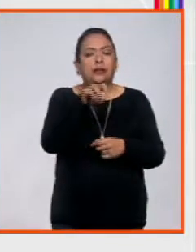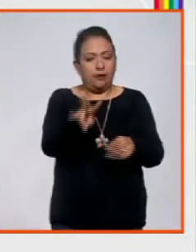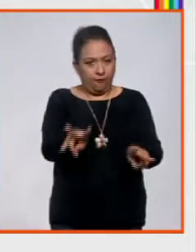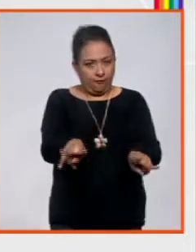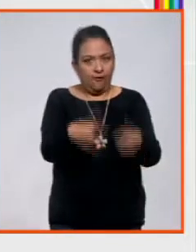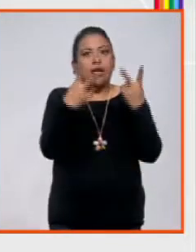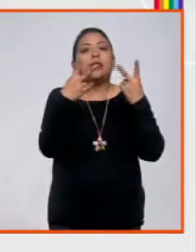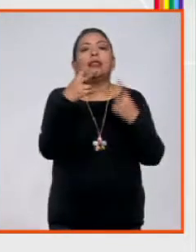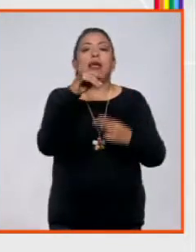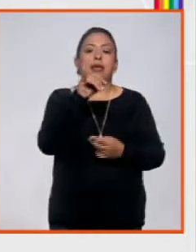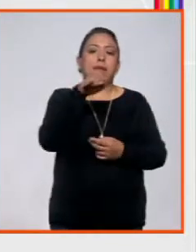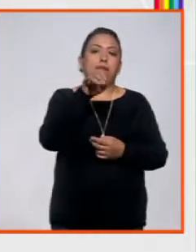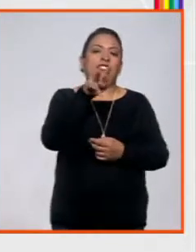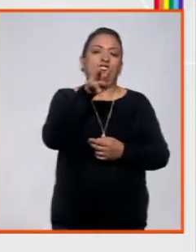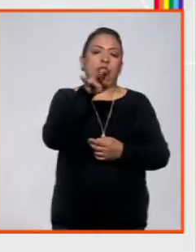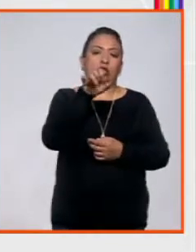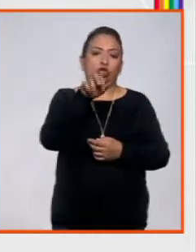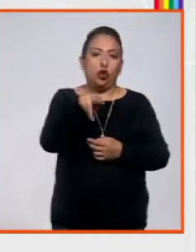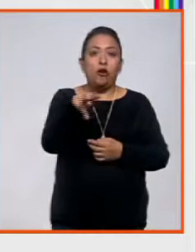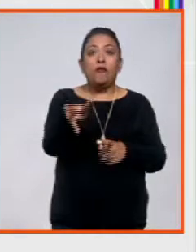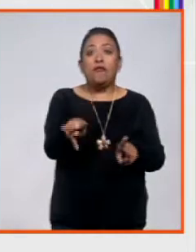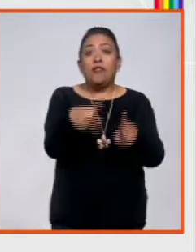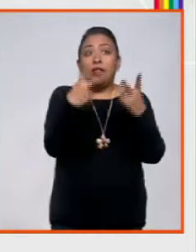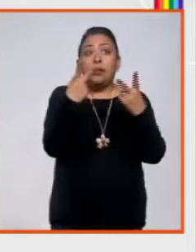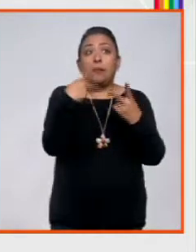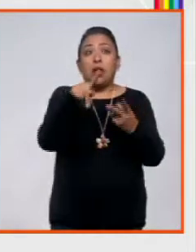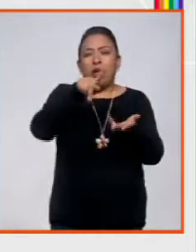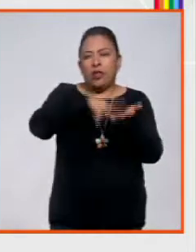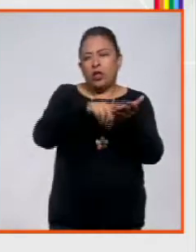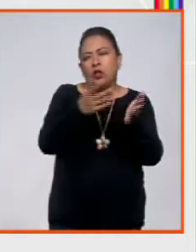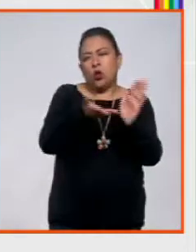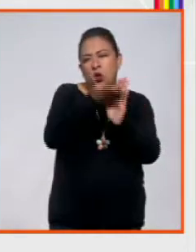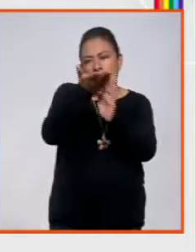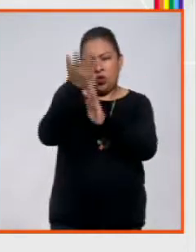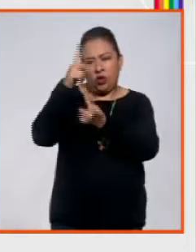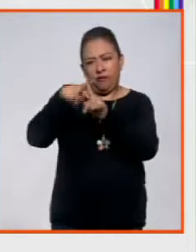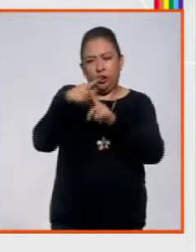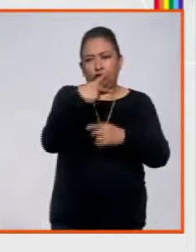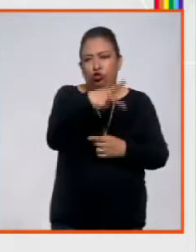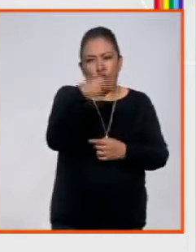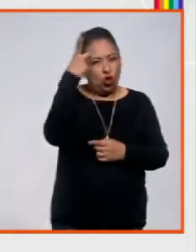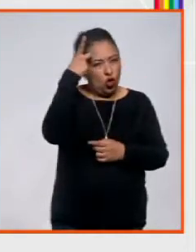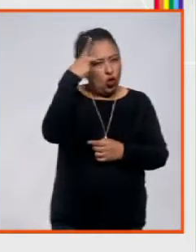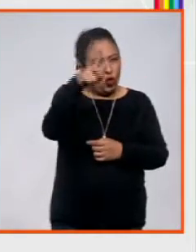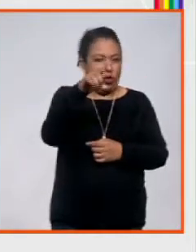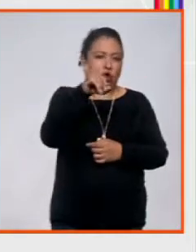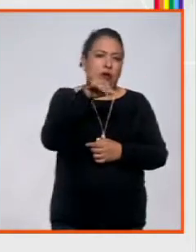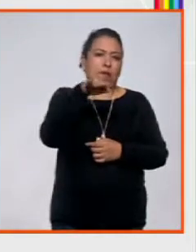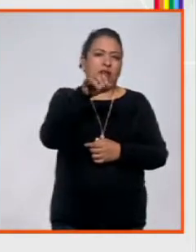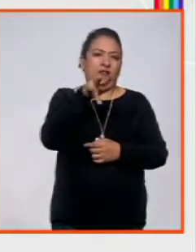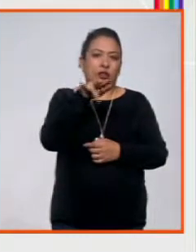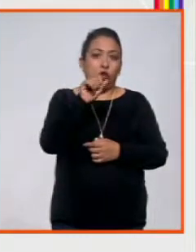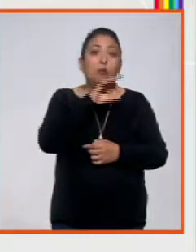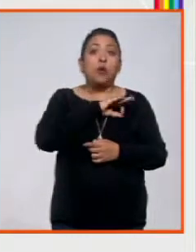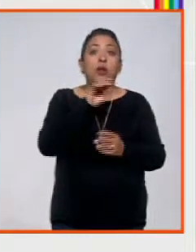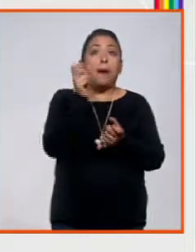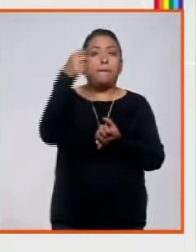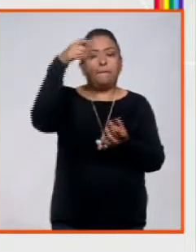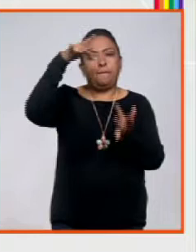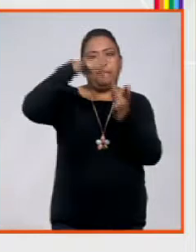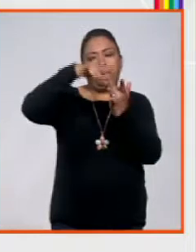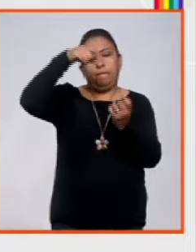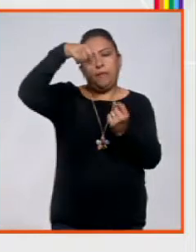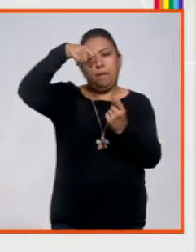vendió imevisión en ese momento pero toda la infraestructura que pertenecía y medición que permitía que la señal llegará a